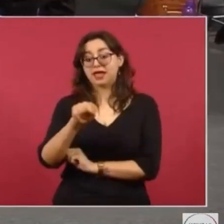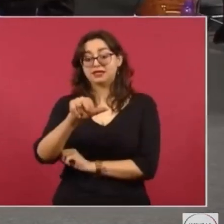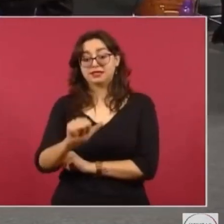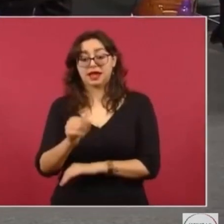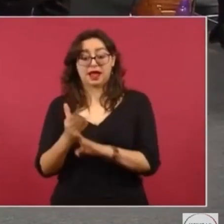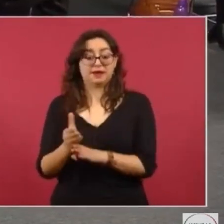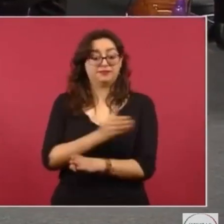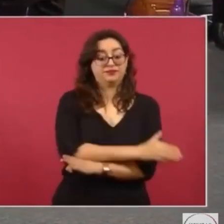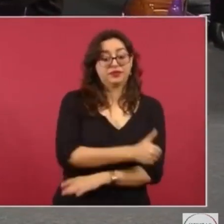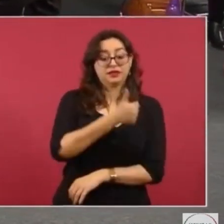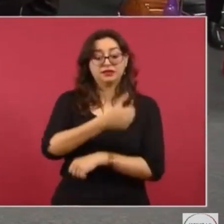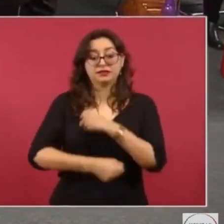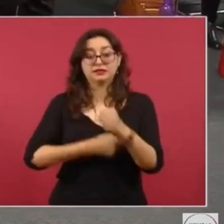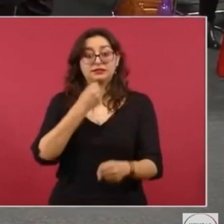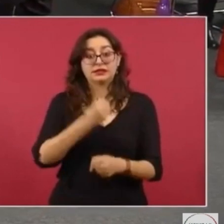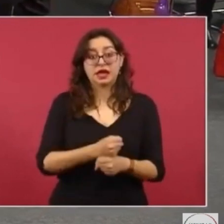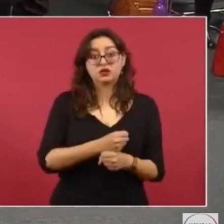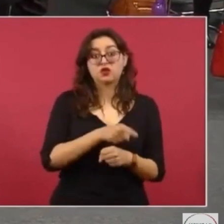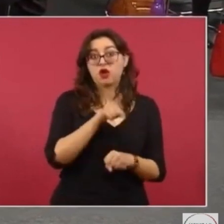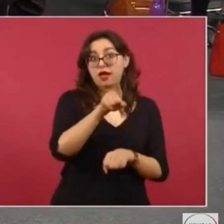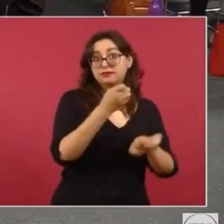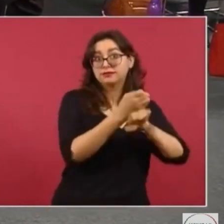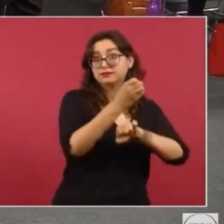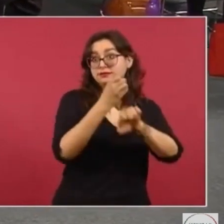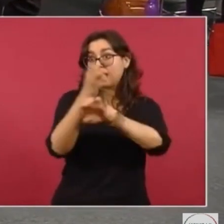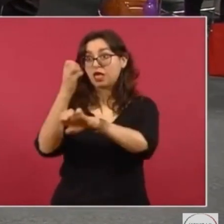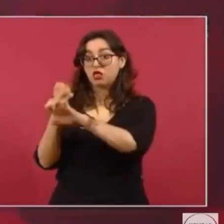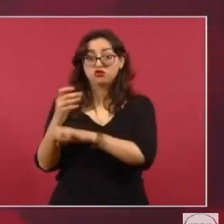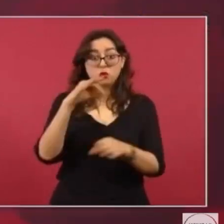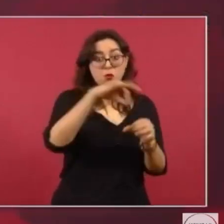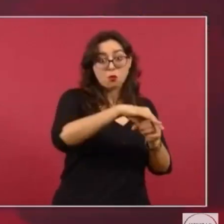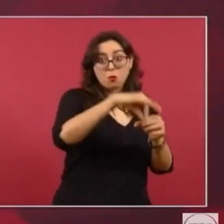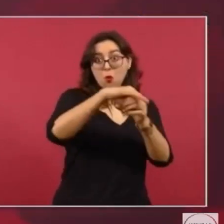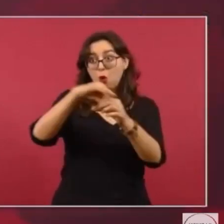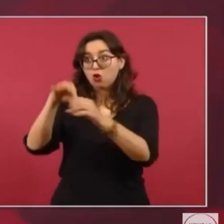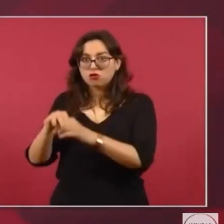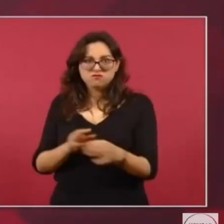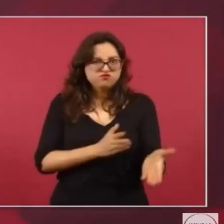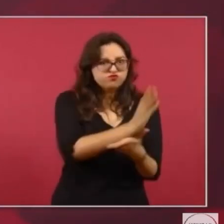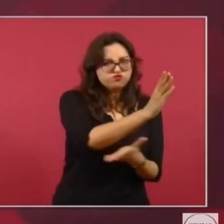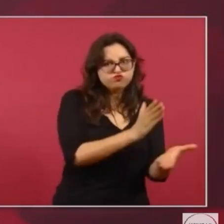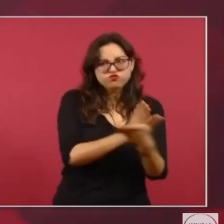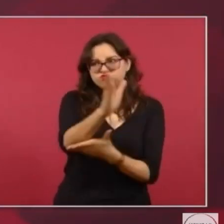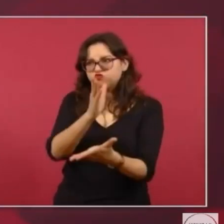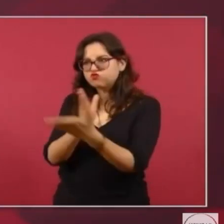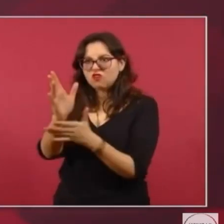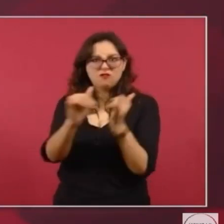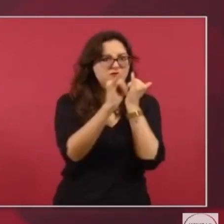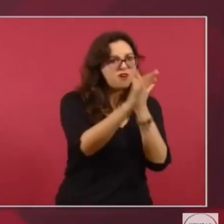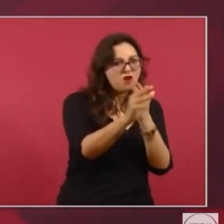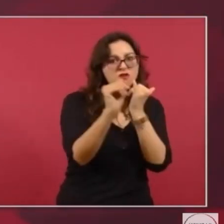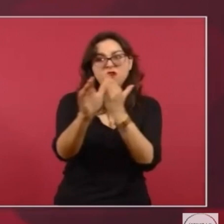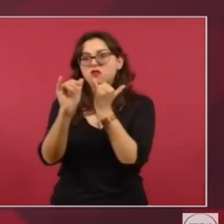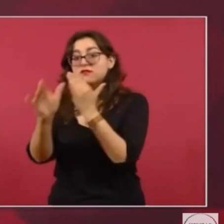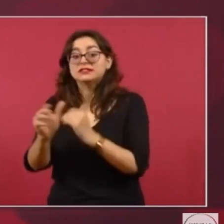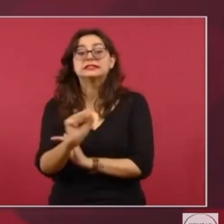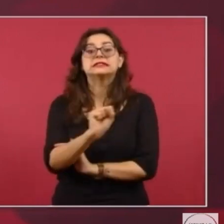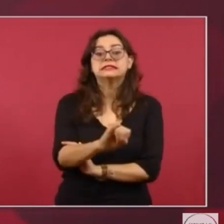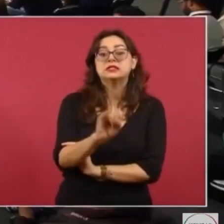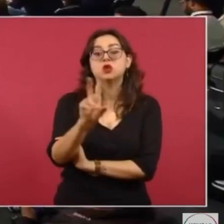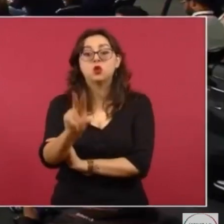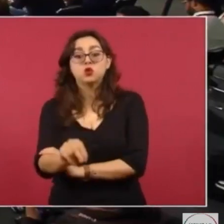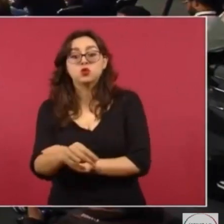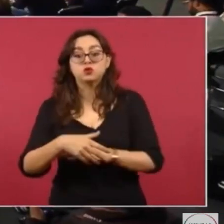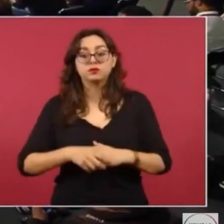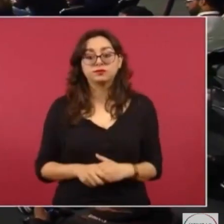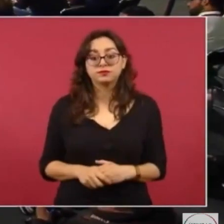en el sexenio pasado, limitando y pisoteando las libertades de los ciudadanos? Usted nos dijo que